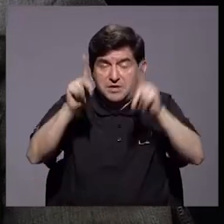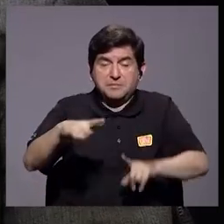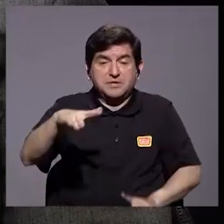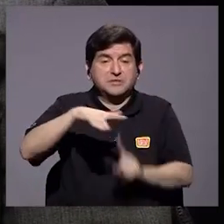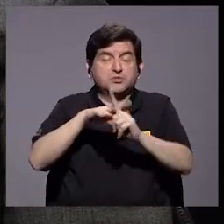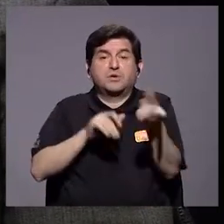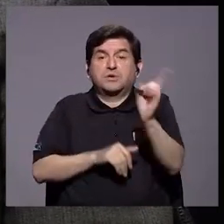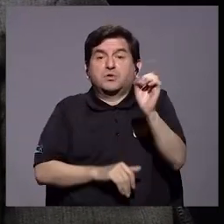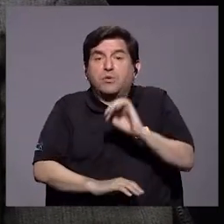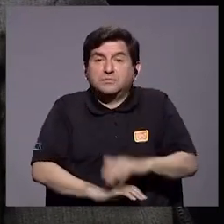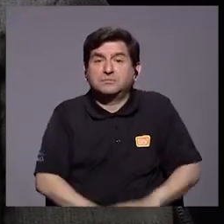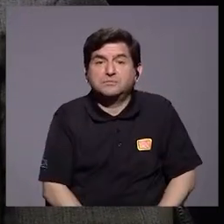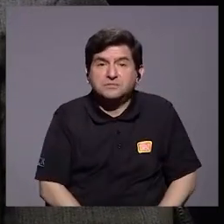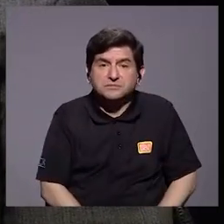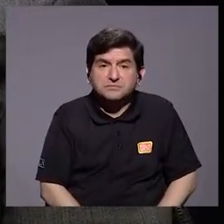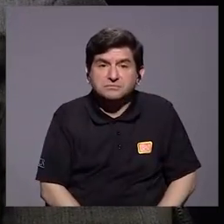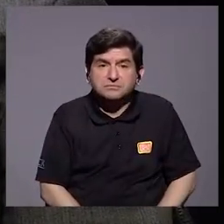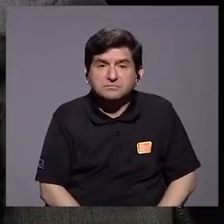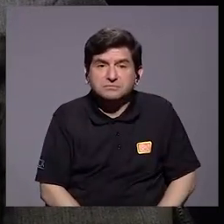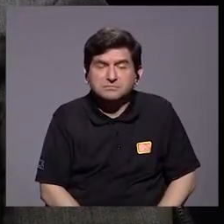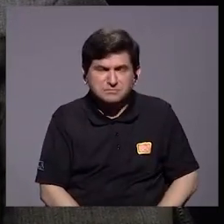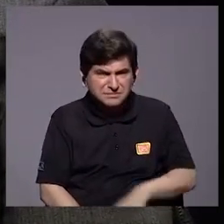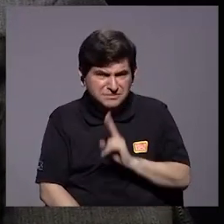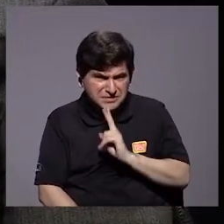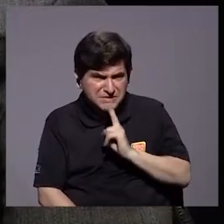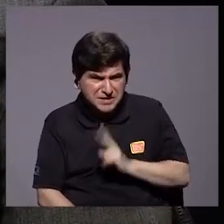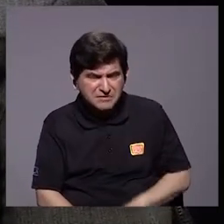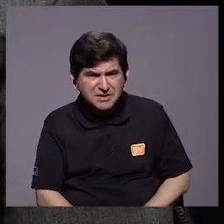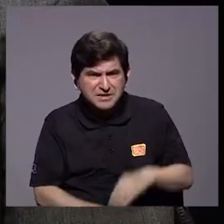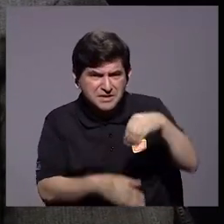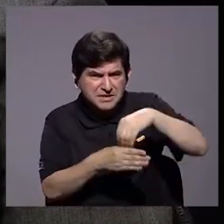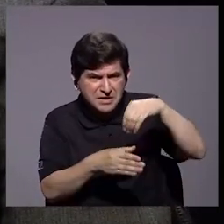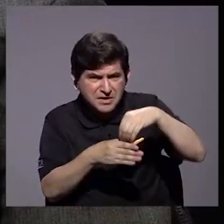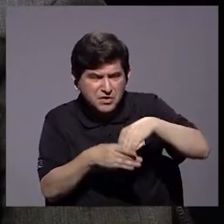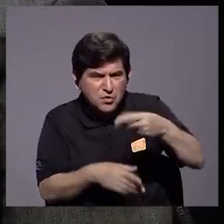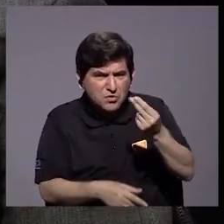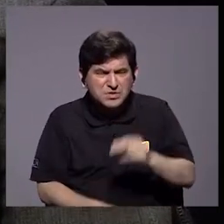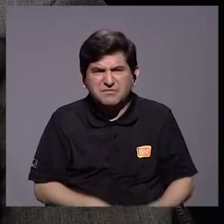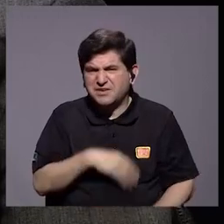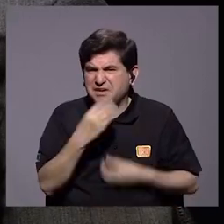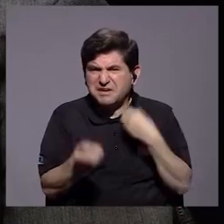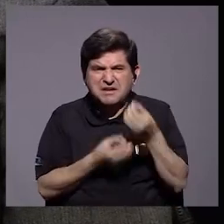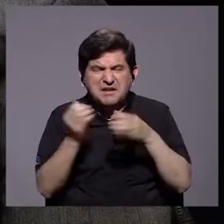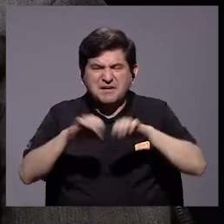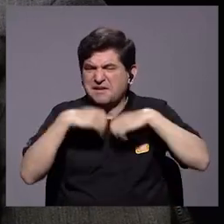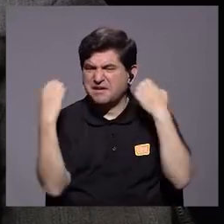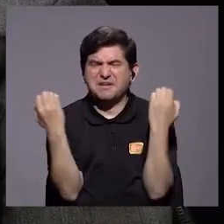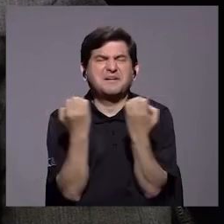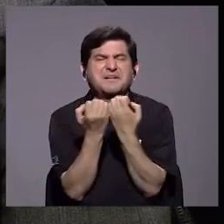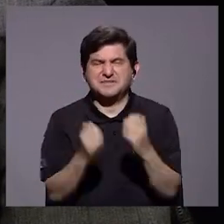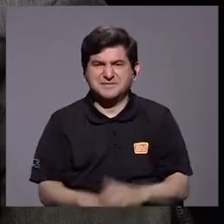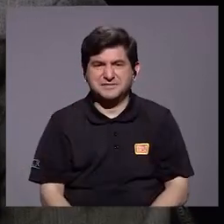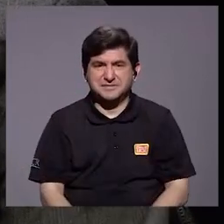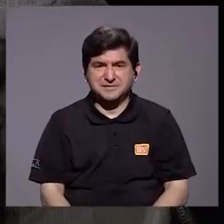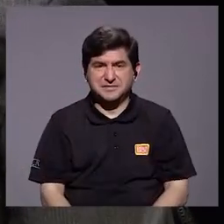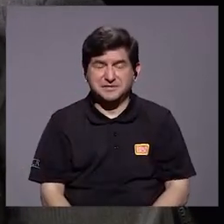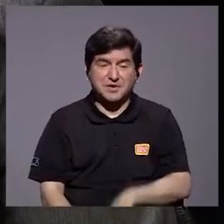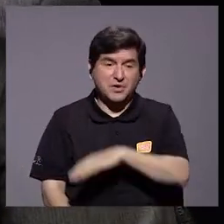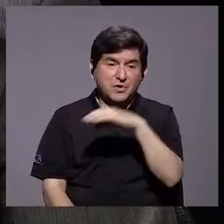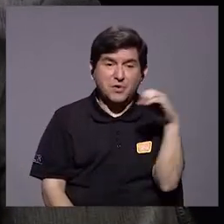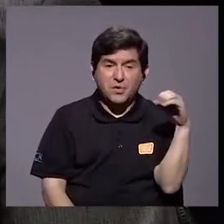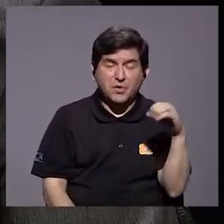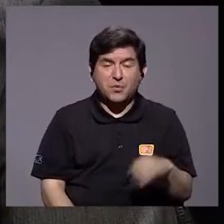de donde si realmente aportan uno aportan dinero que lo que están haciendo con los equipos porque si no por lo menos el